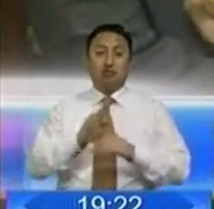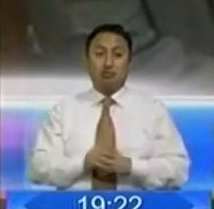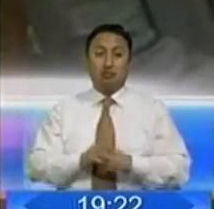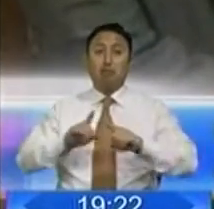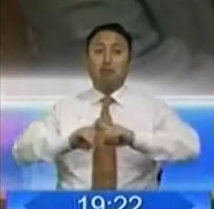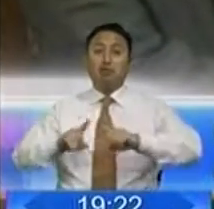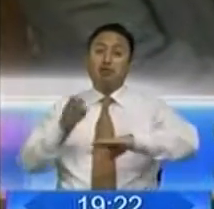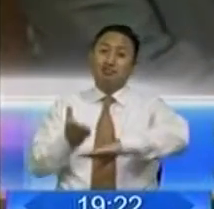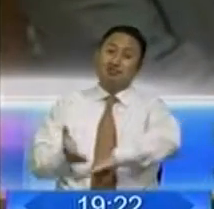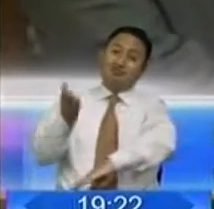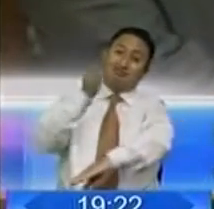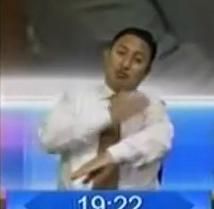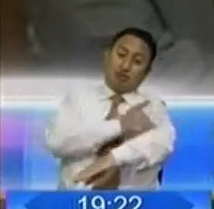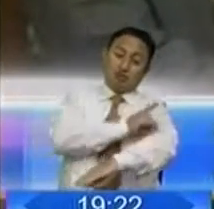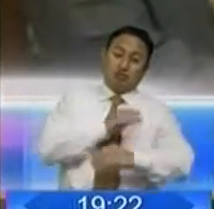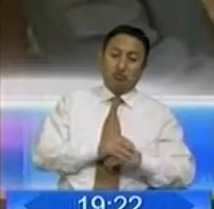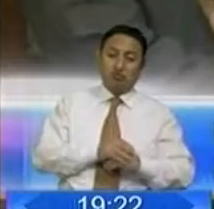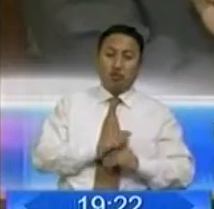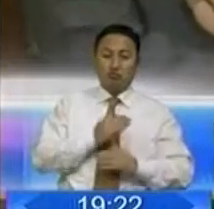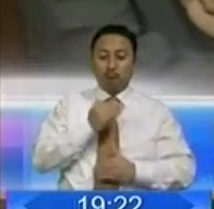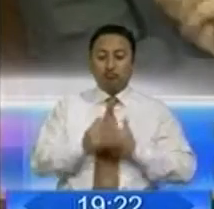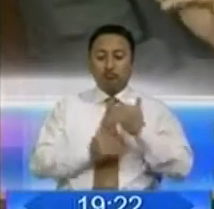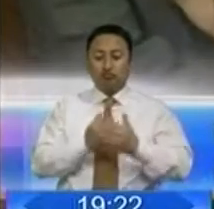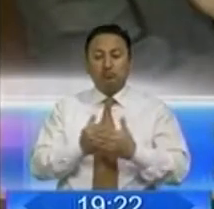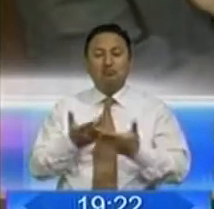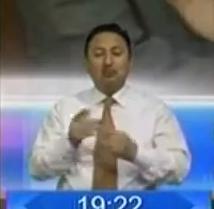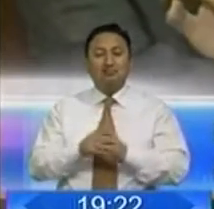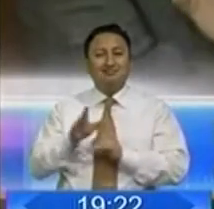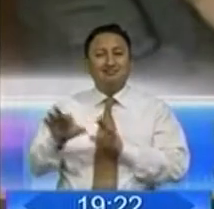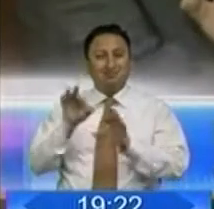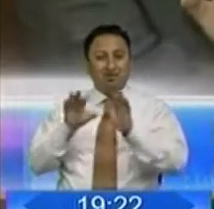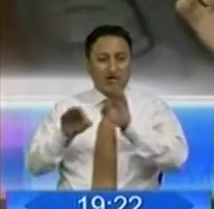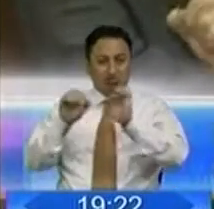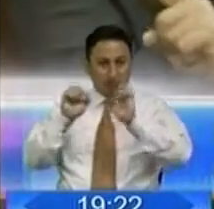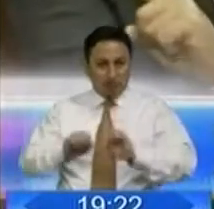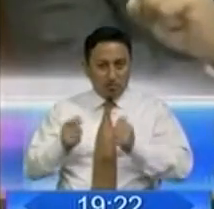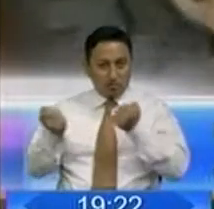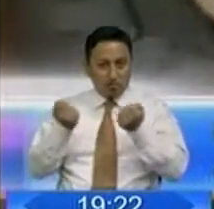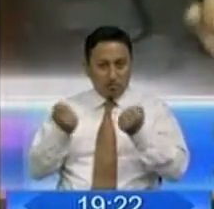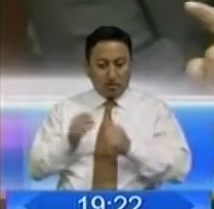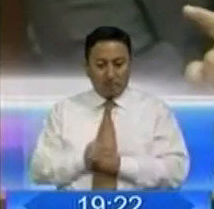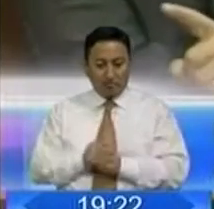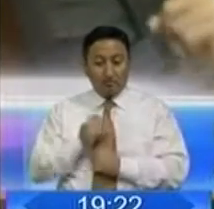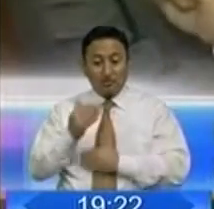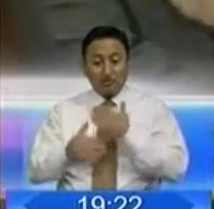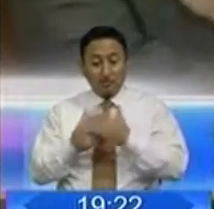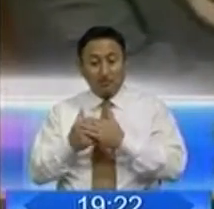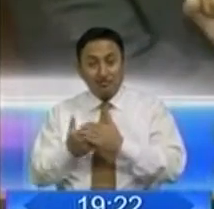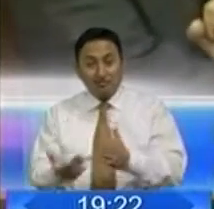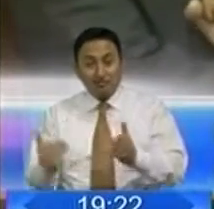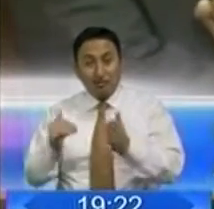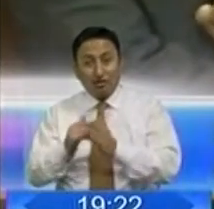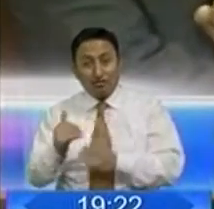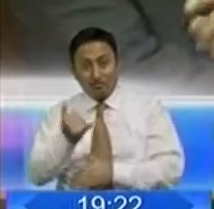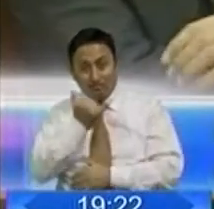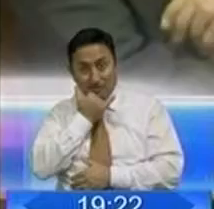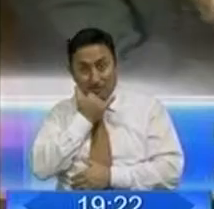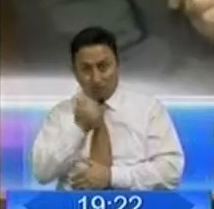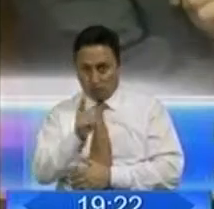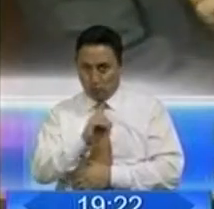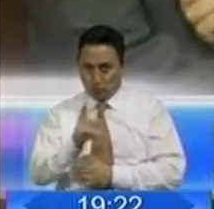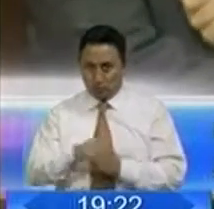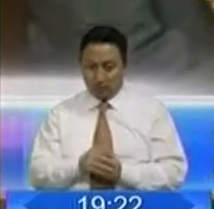un proceso de selección que tiene que estar arreglado claramente para que no ocurran las componendas del pasado